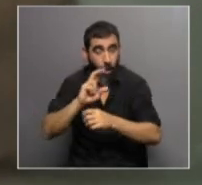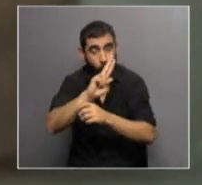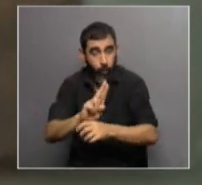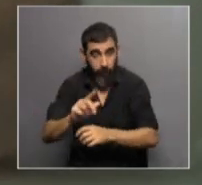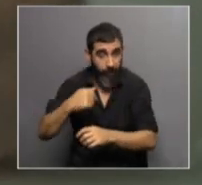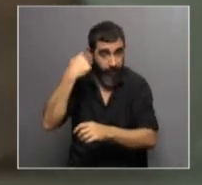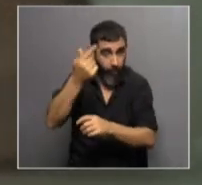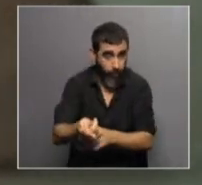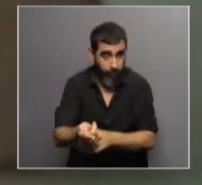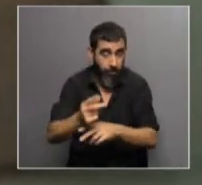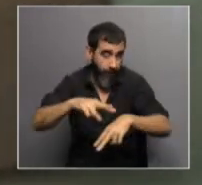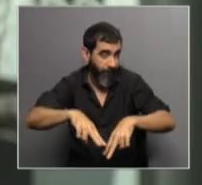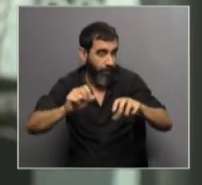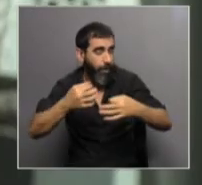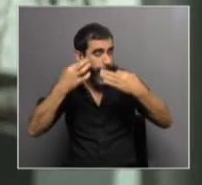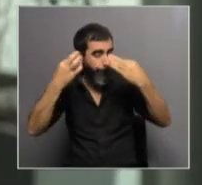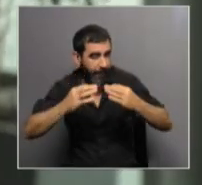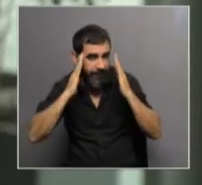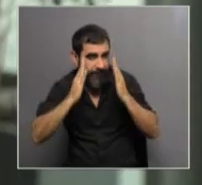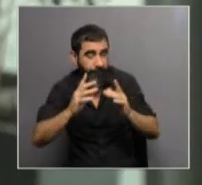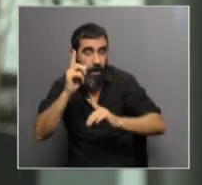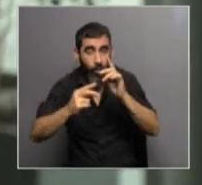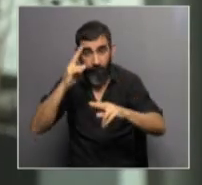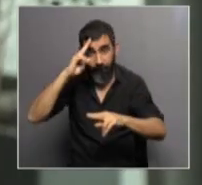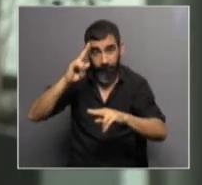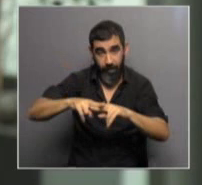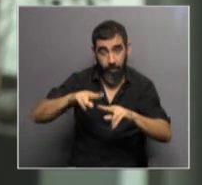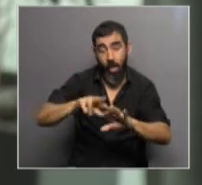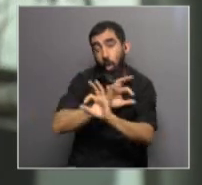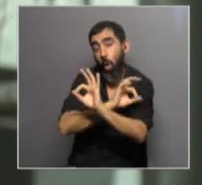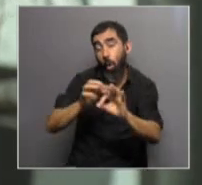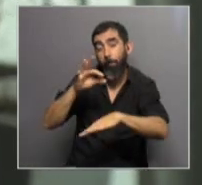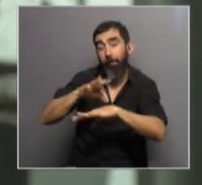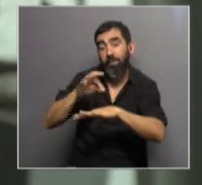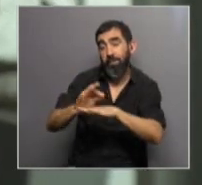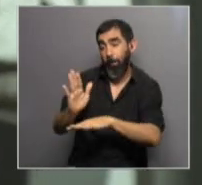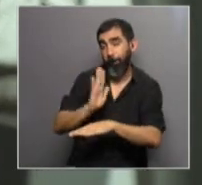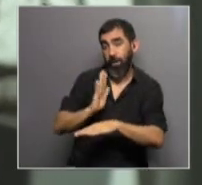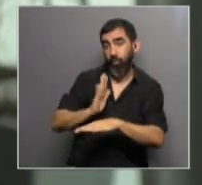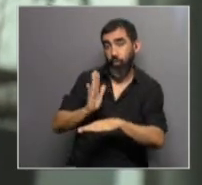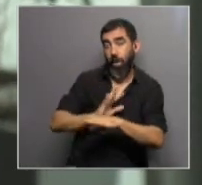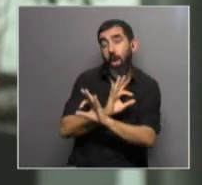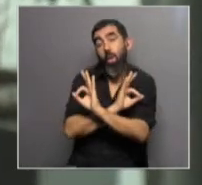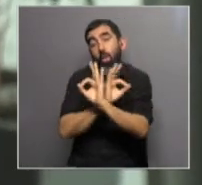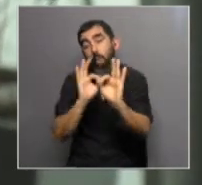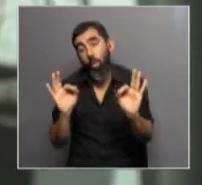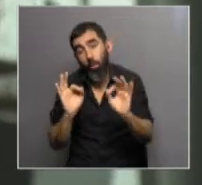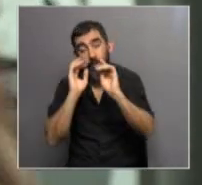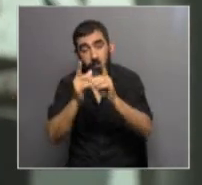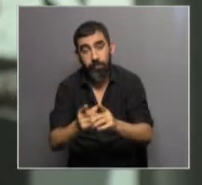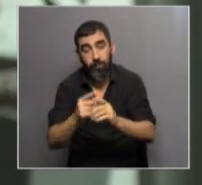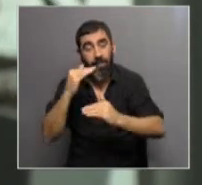para hacer estudios específicos de determinadas patologías o medicina personalizada o este